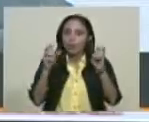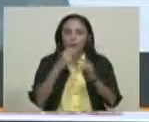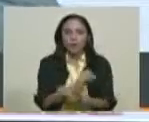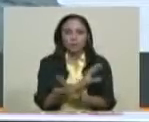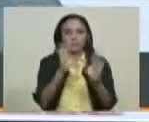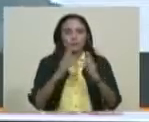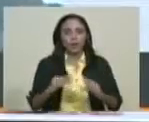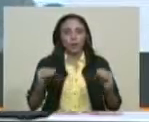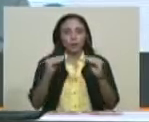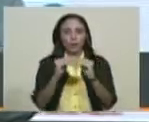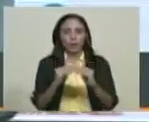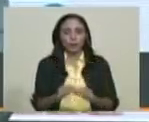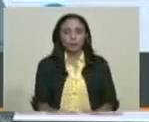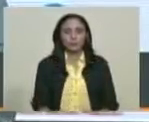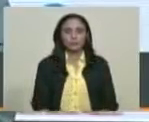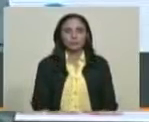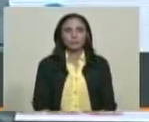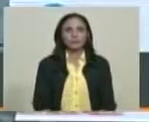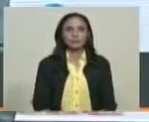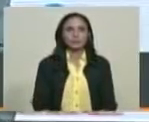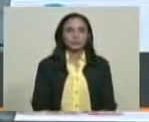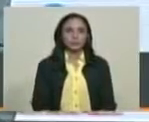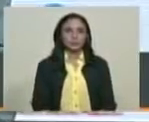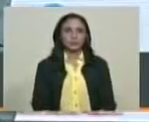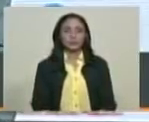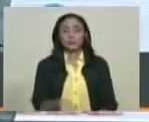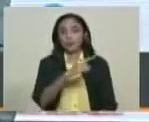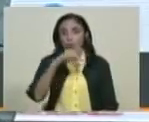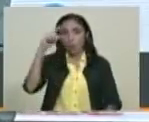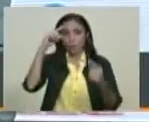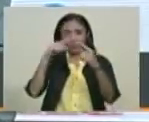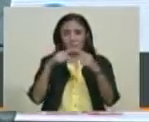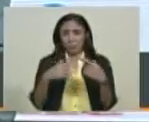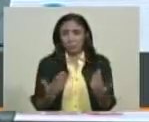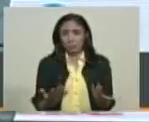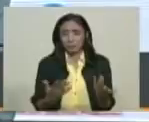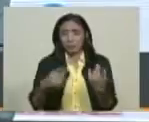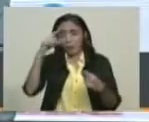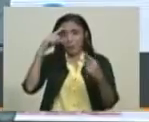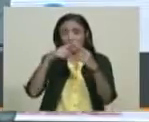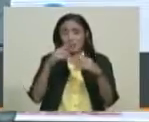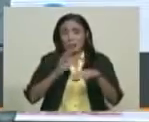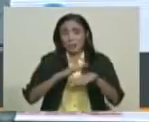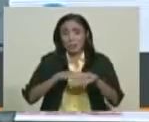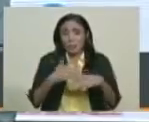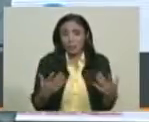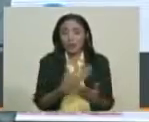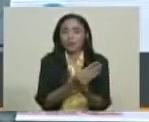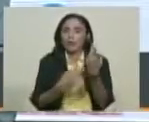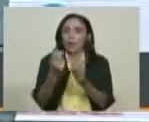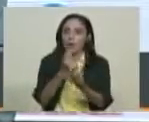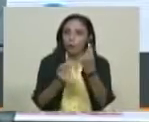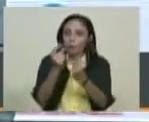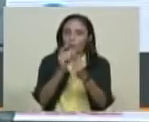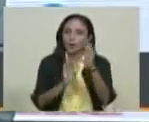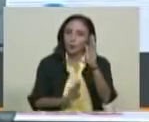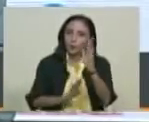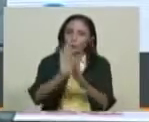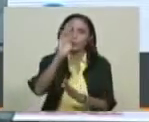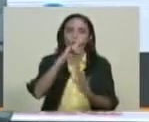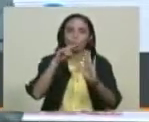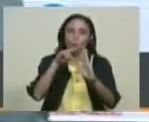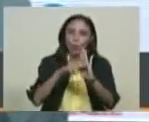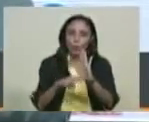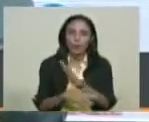armónica, con el objetivo de recuperar la economía, estabilizarla,